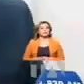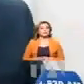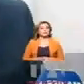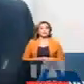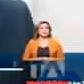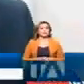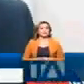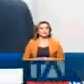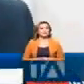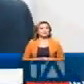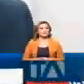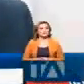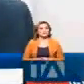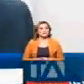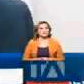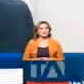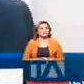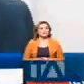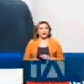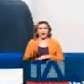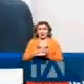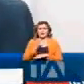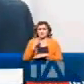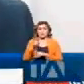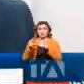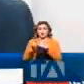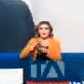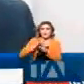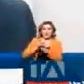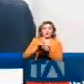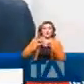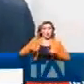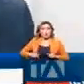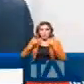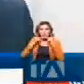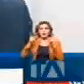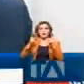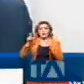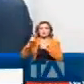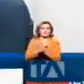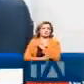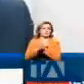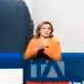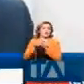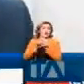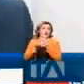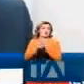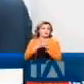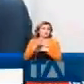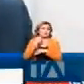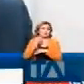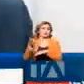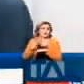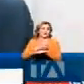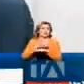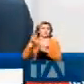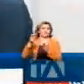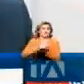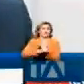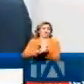Esto estaba considerado como delito en el Código Penal anterior. No lo digo yo, está en la ley que fue